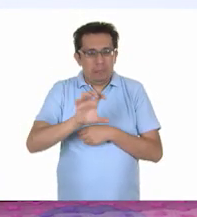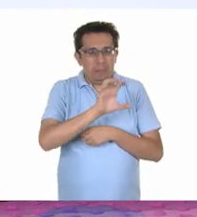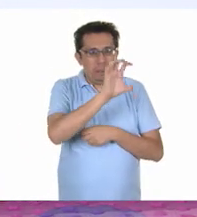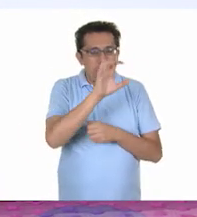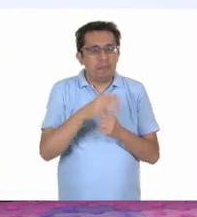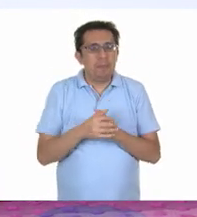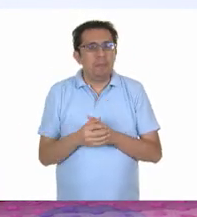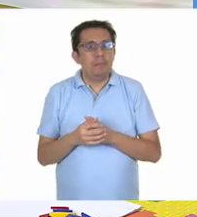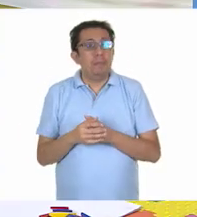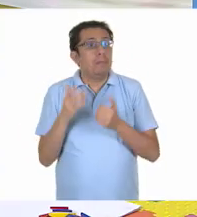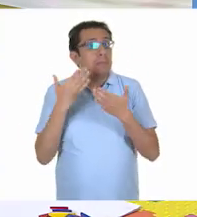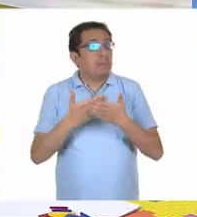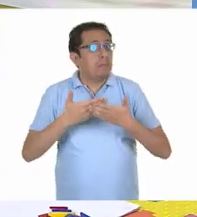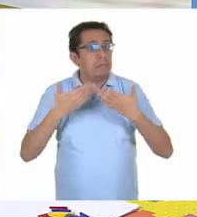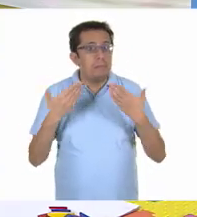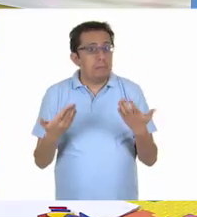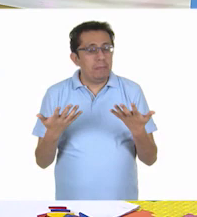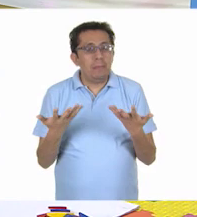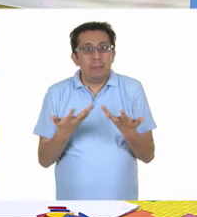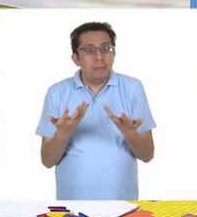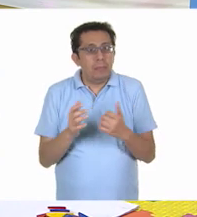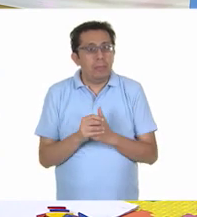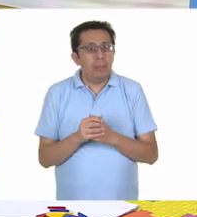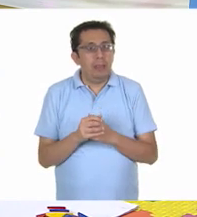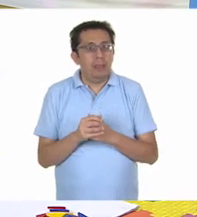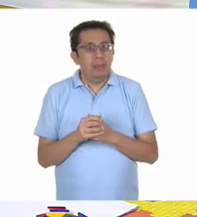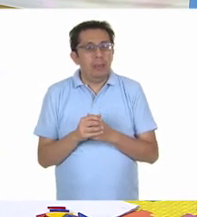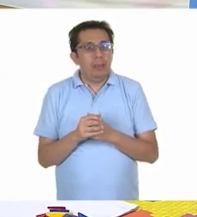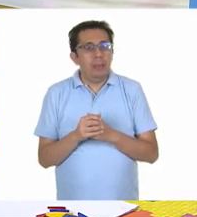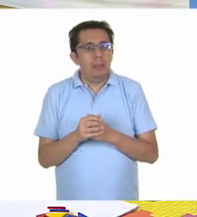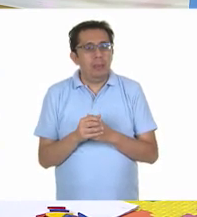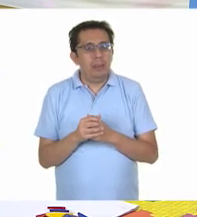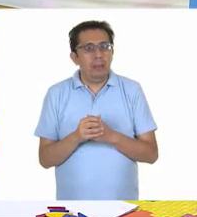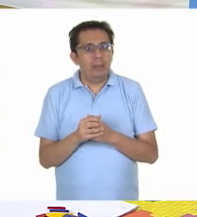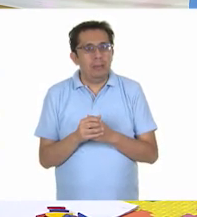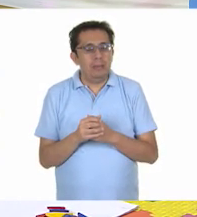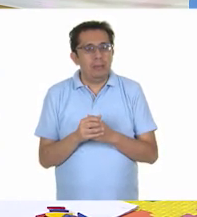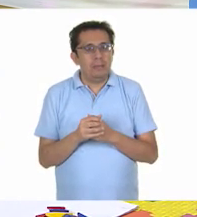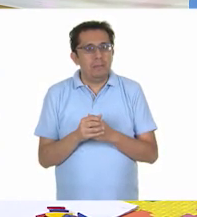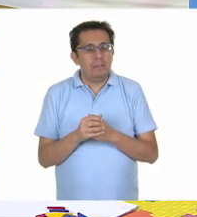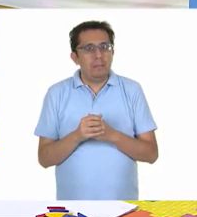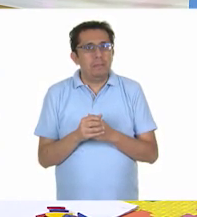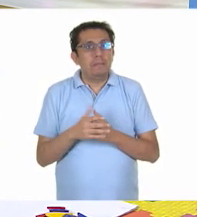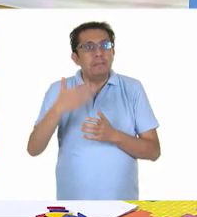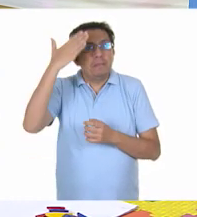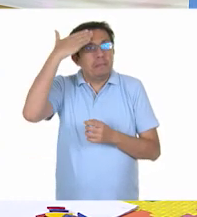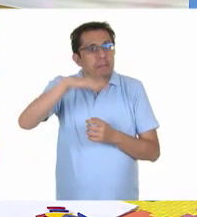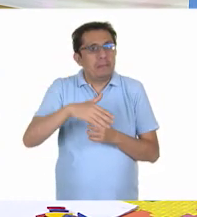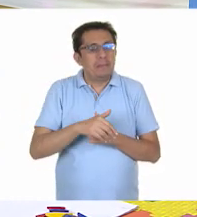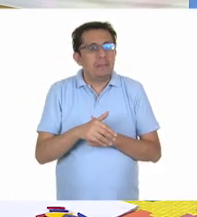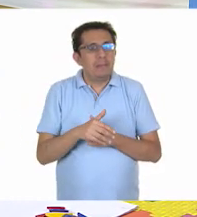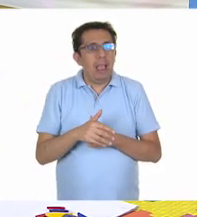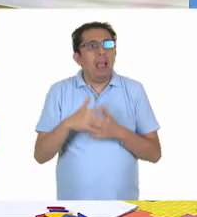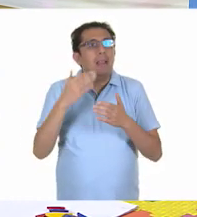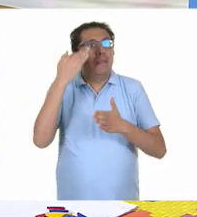de esta manera. Y ahora vamos a poner, ya sé,